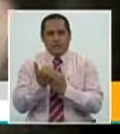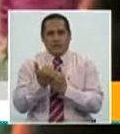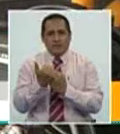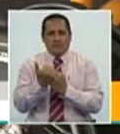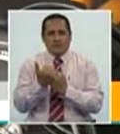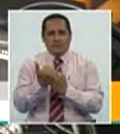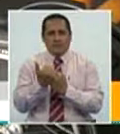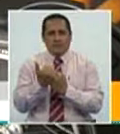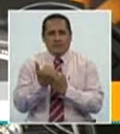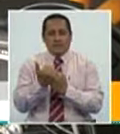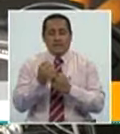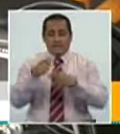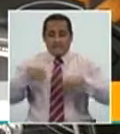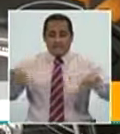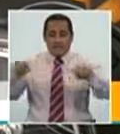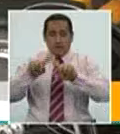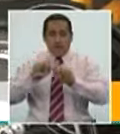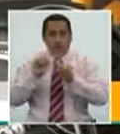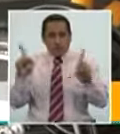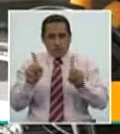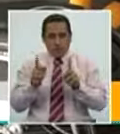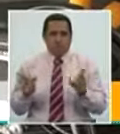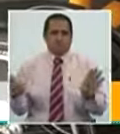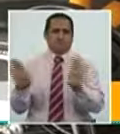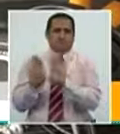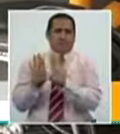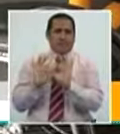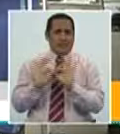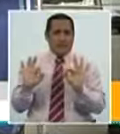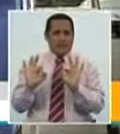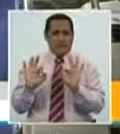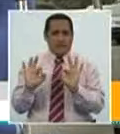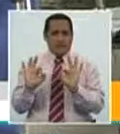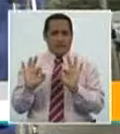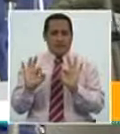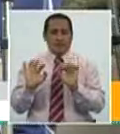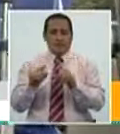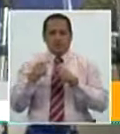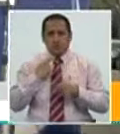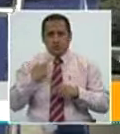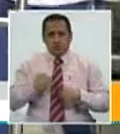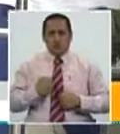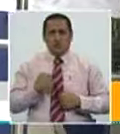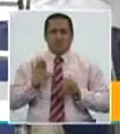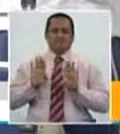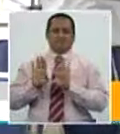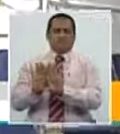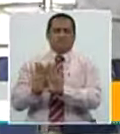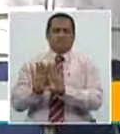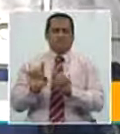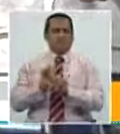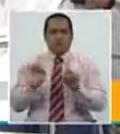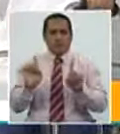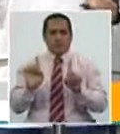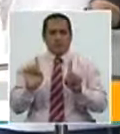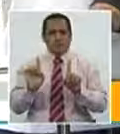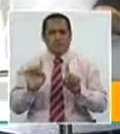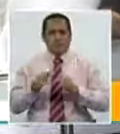apóyalos. Si ellos no se ponen barreras, no seas tú el que se las